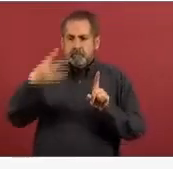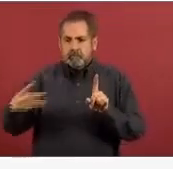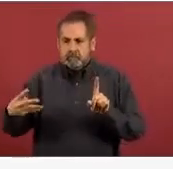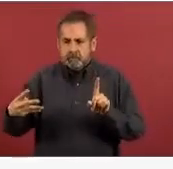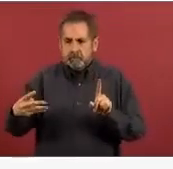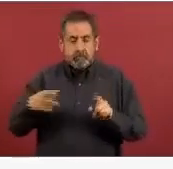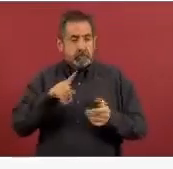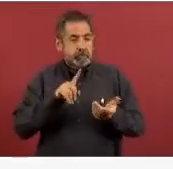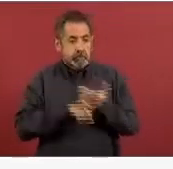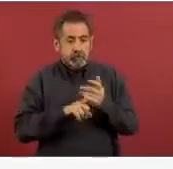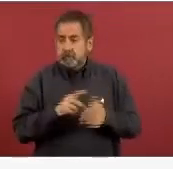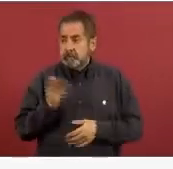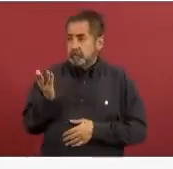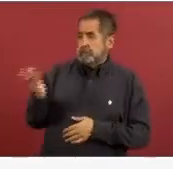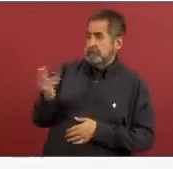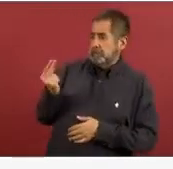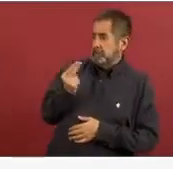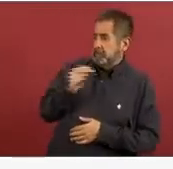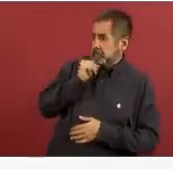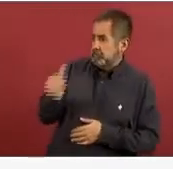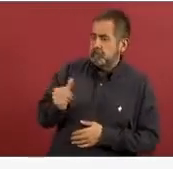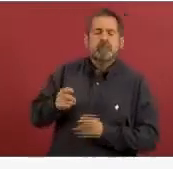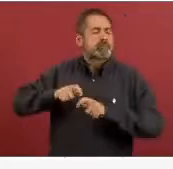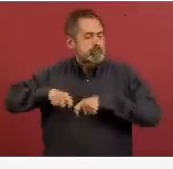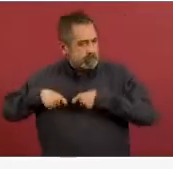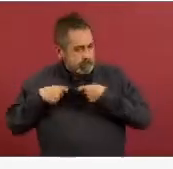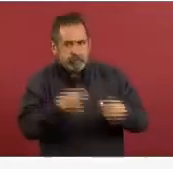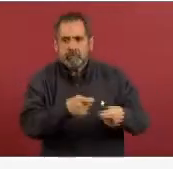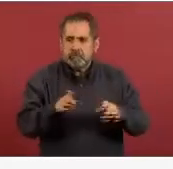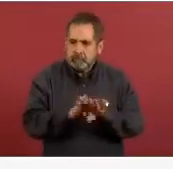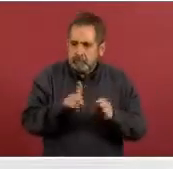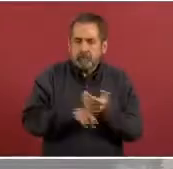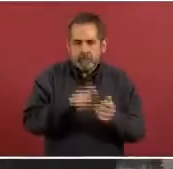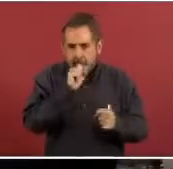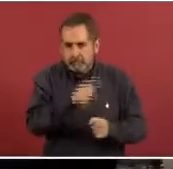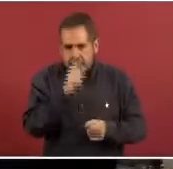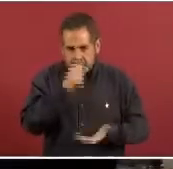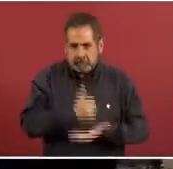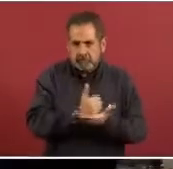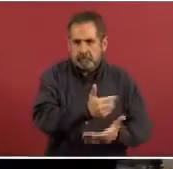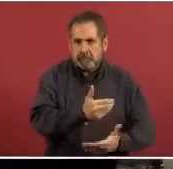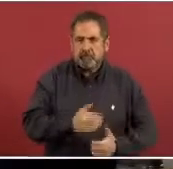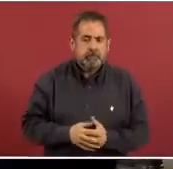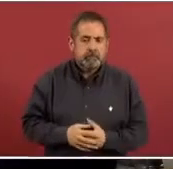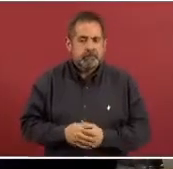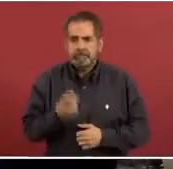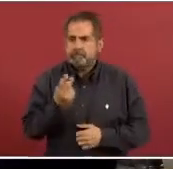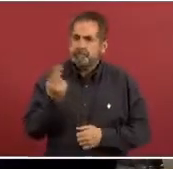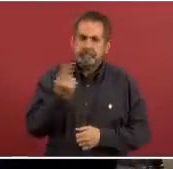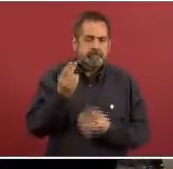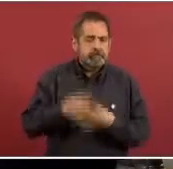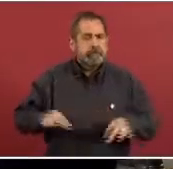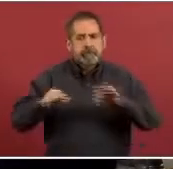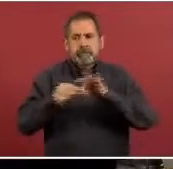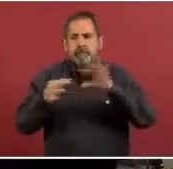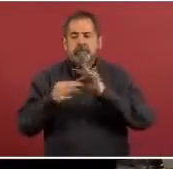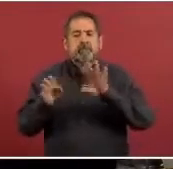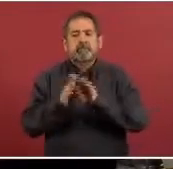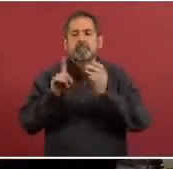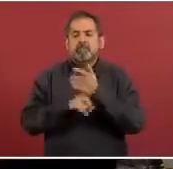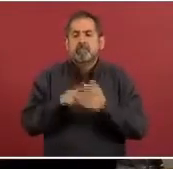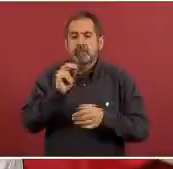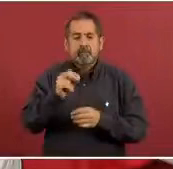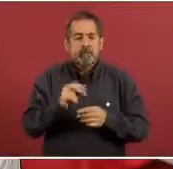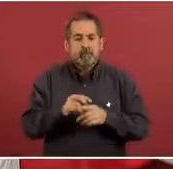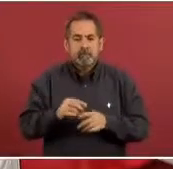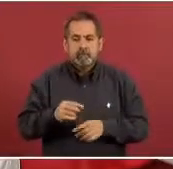estén solicitando ningún otro tipo de método anticonceptivo. Es importante no interrumpir